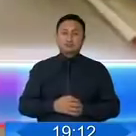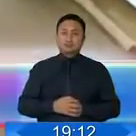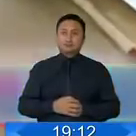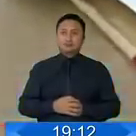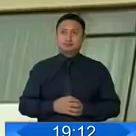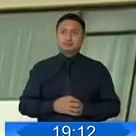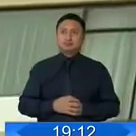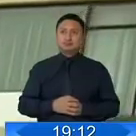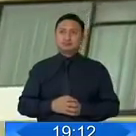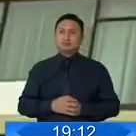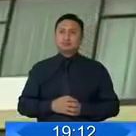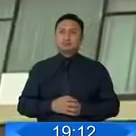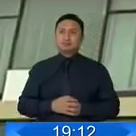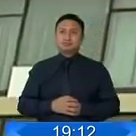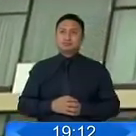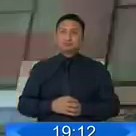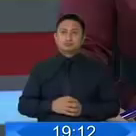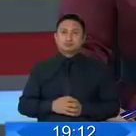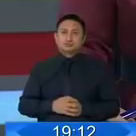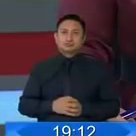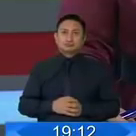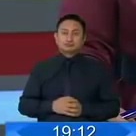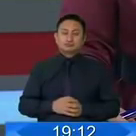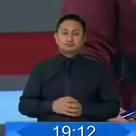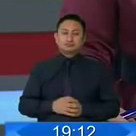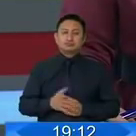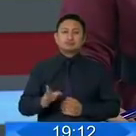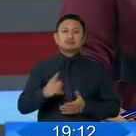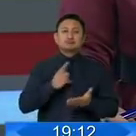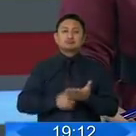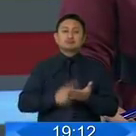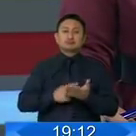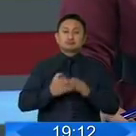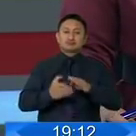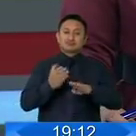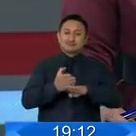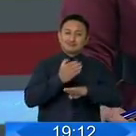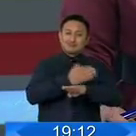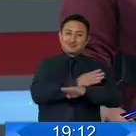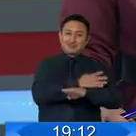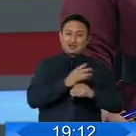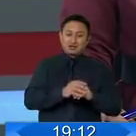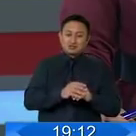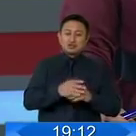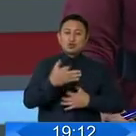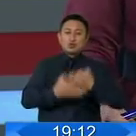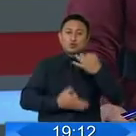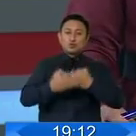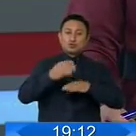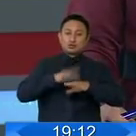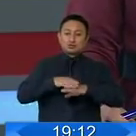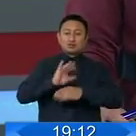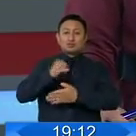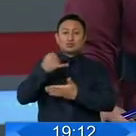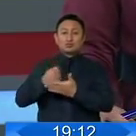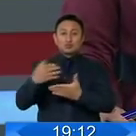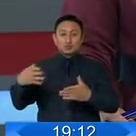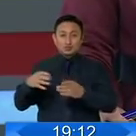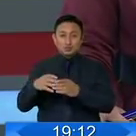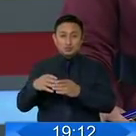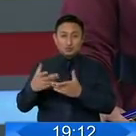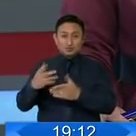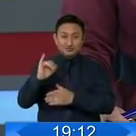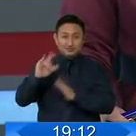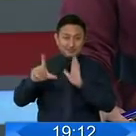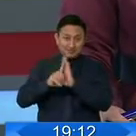Quito informó Andrea Orbe. La audiencia preparatoria de juicio por presunta asociación ilícita dentro del Ministerio del